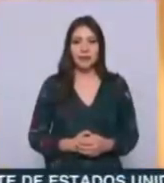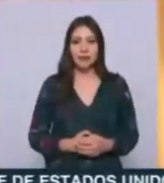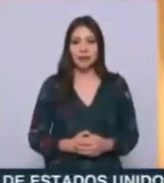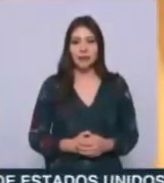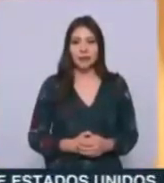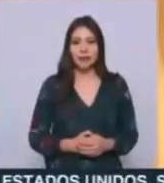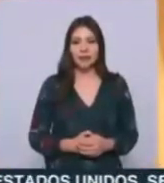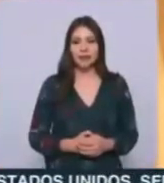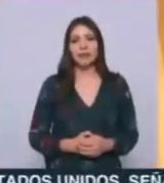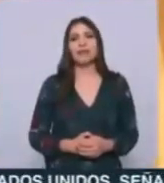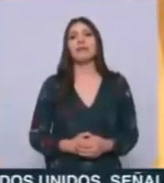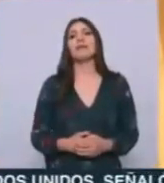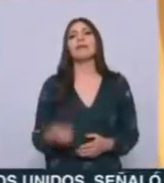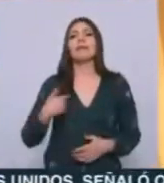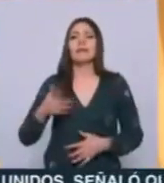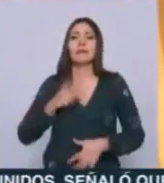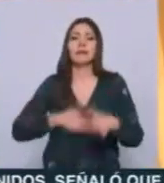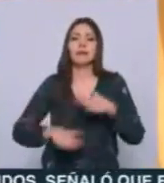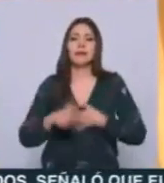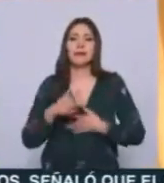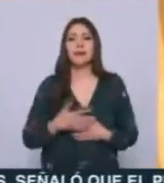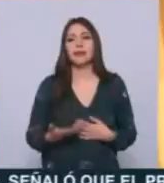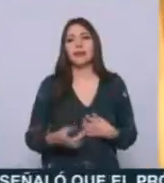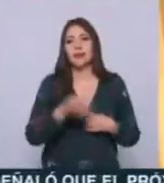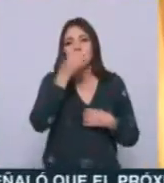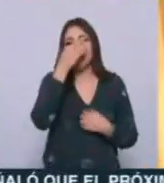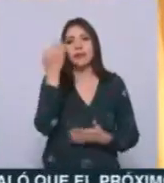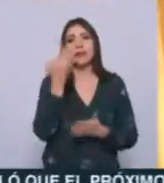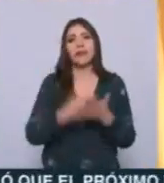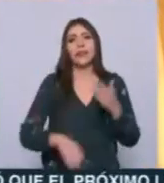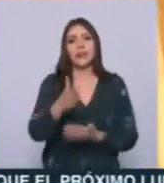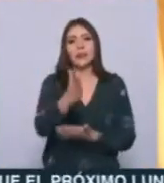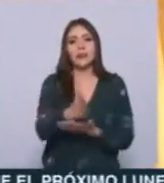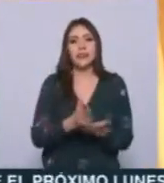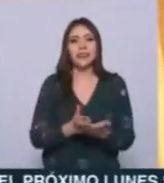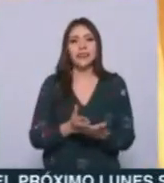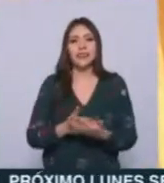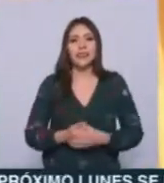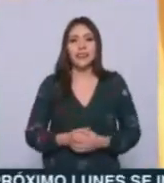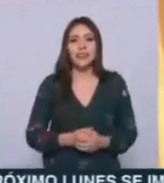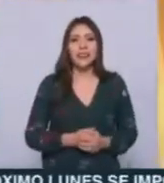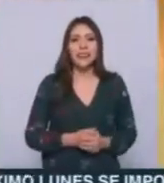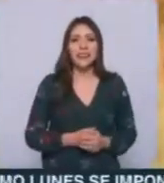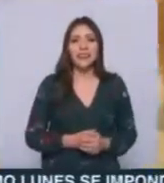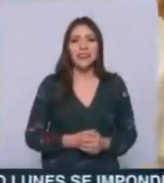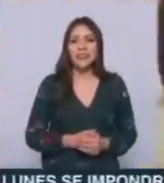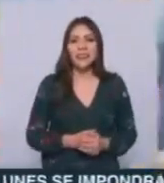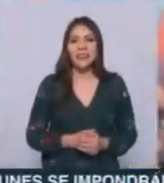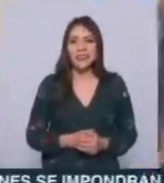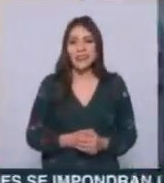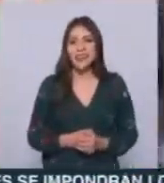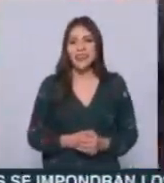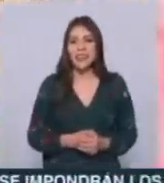Ay, estoy bien cansado. Y eso que apenas vamos a la mitad. Pero vamos a darle. Vamos a darle.